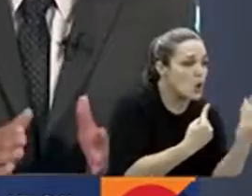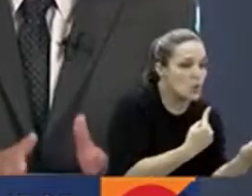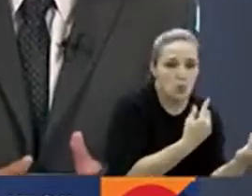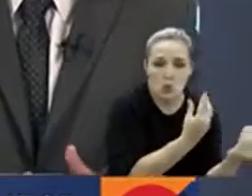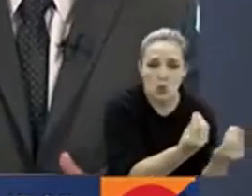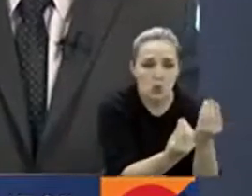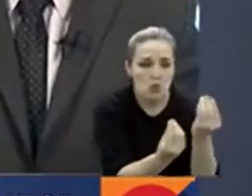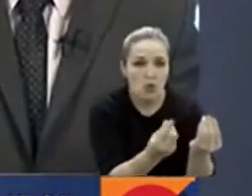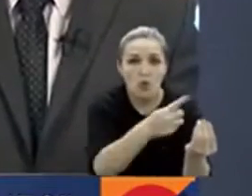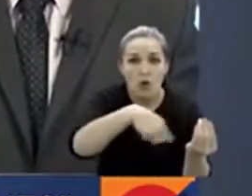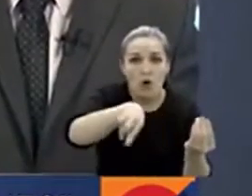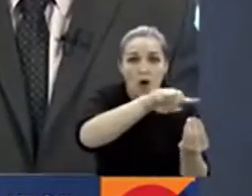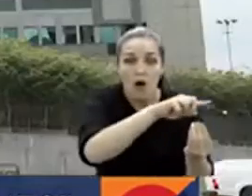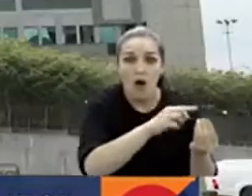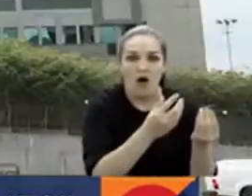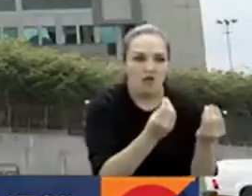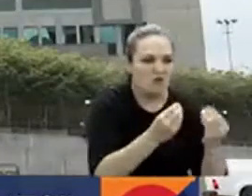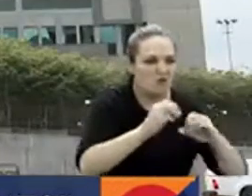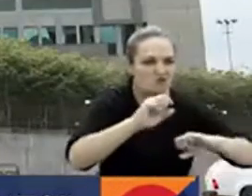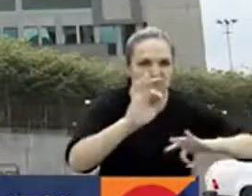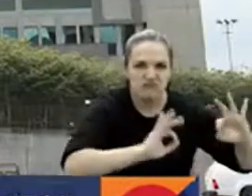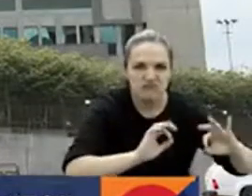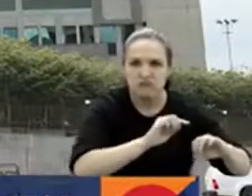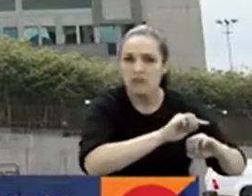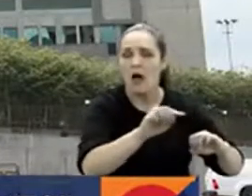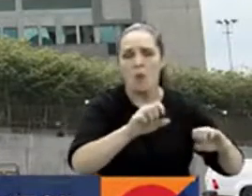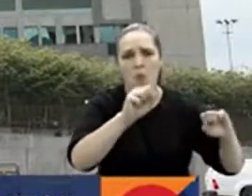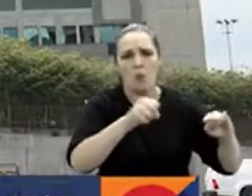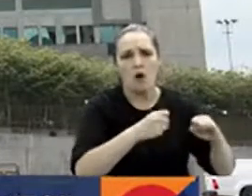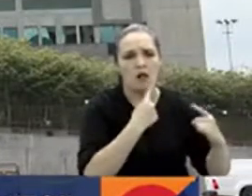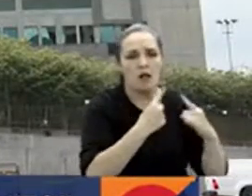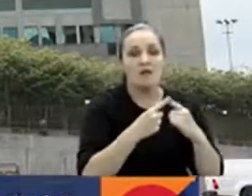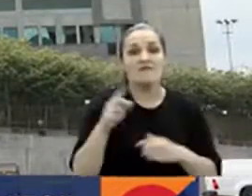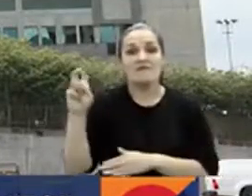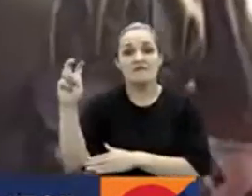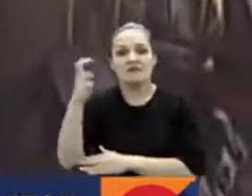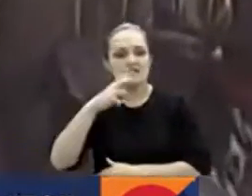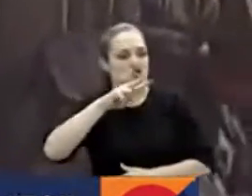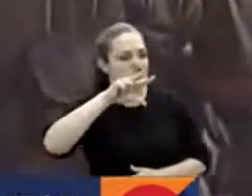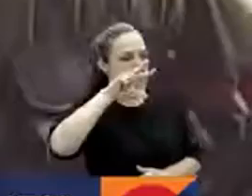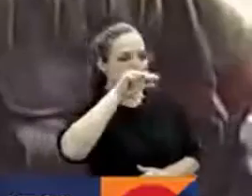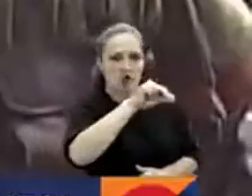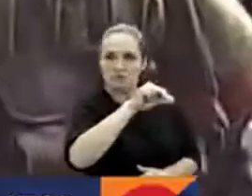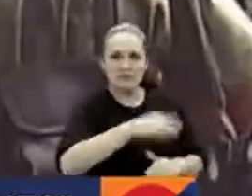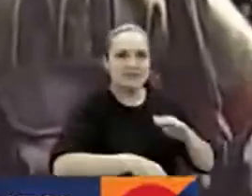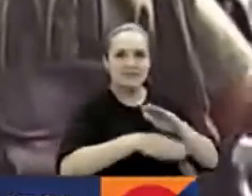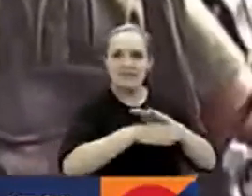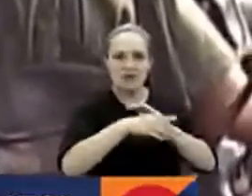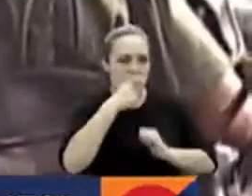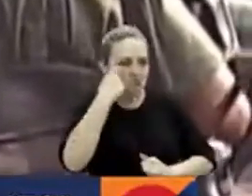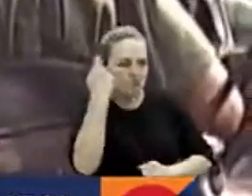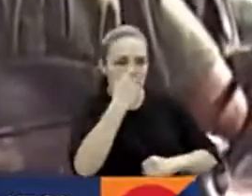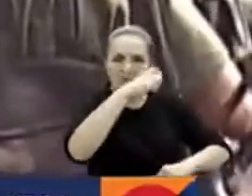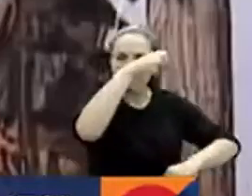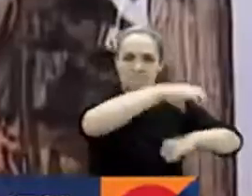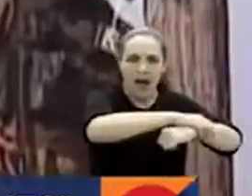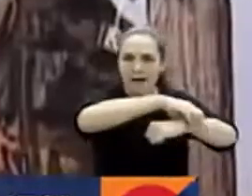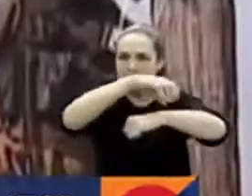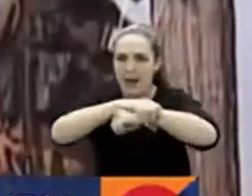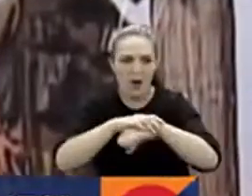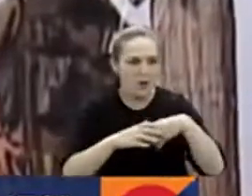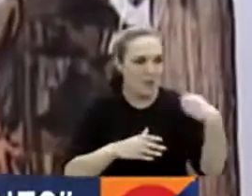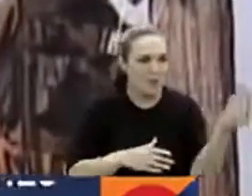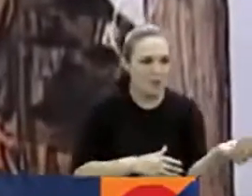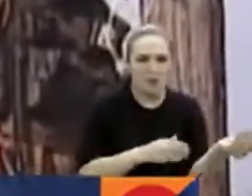que sean de alto impacto. Ante la negativa de la Fiscalía General para la suspensión de las órdenes de captura de los integrantes del Clan